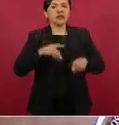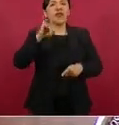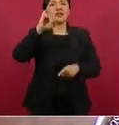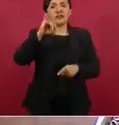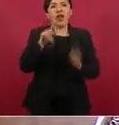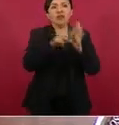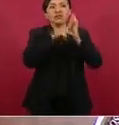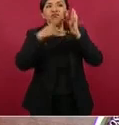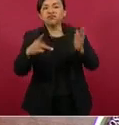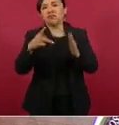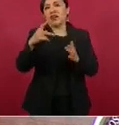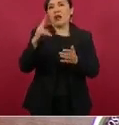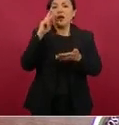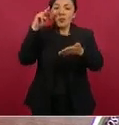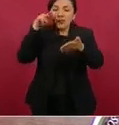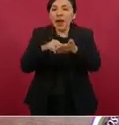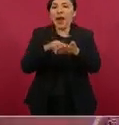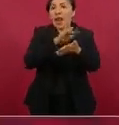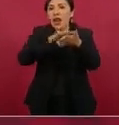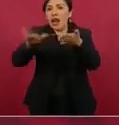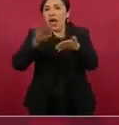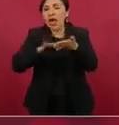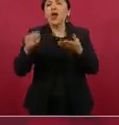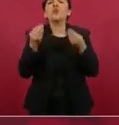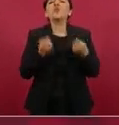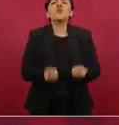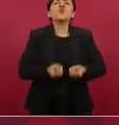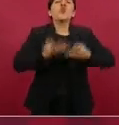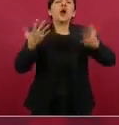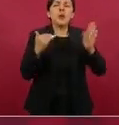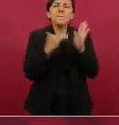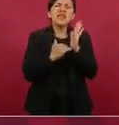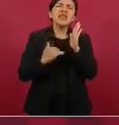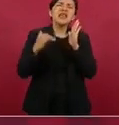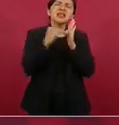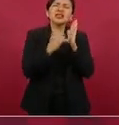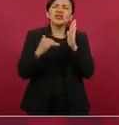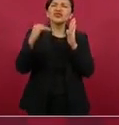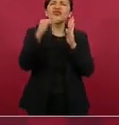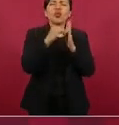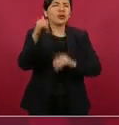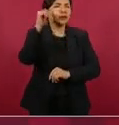siempre lo he manifestado, son millones